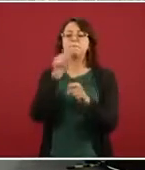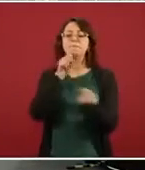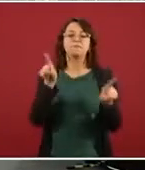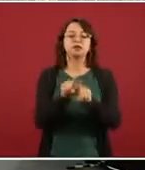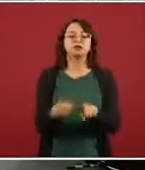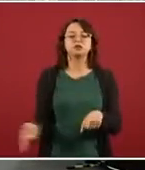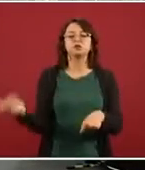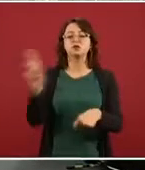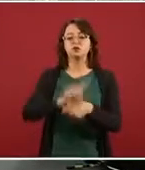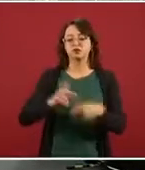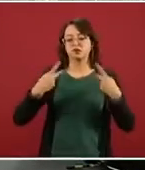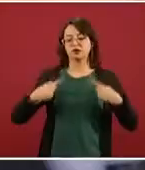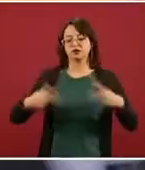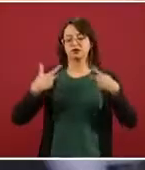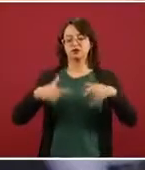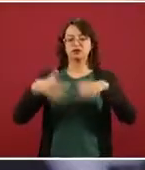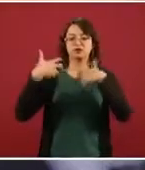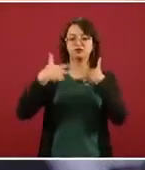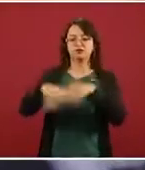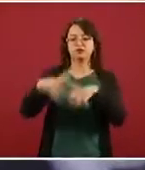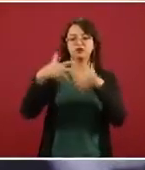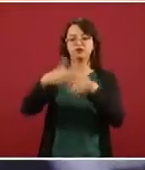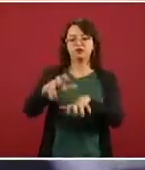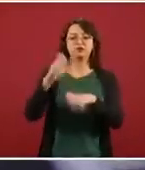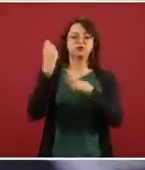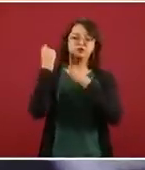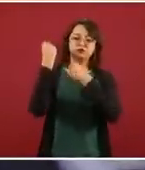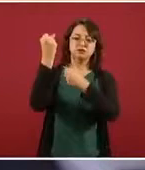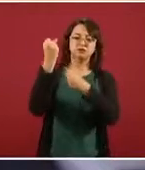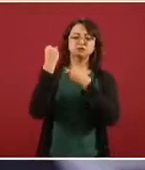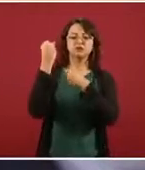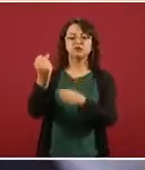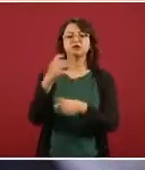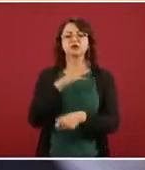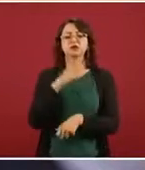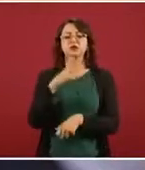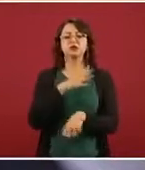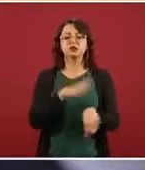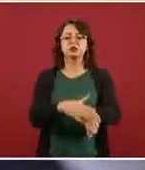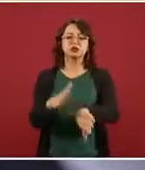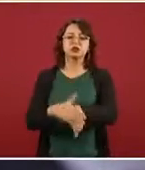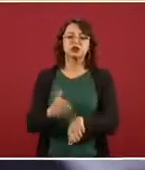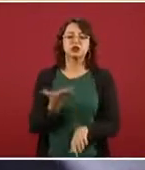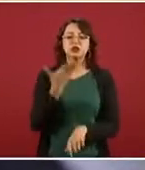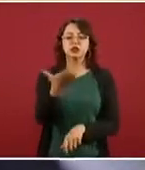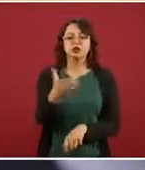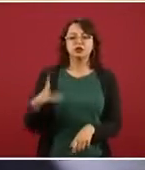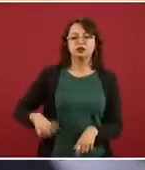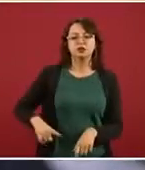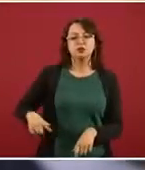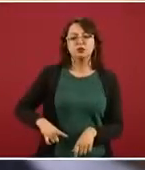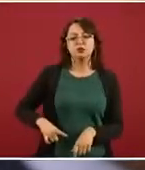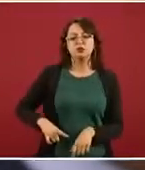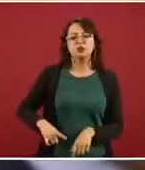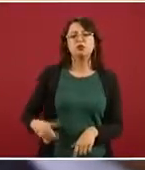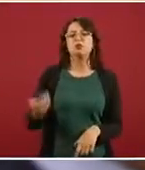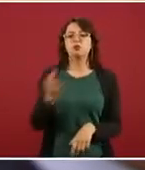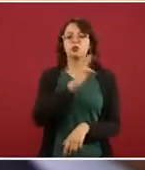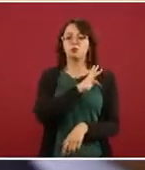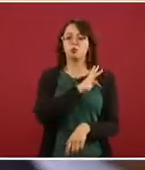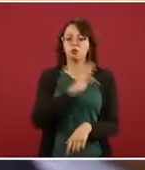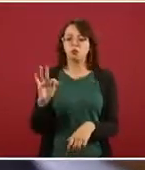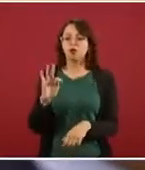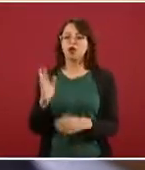las manifestaciones ciudadanas, además de protestas e inconformidad, también hubo un llamado a su gobierno a ver la posibilidad de